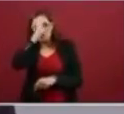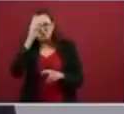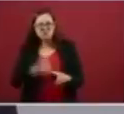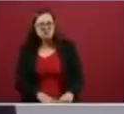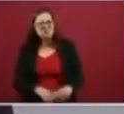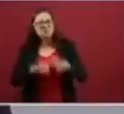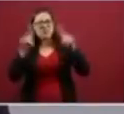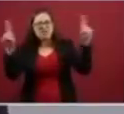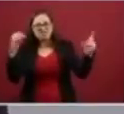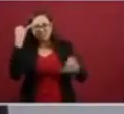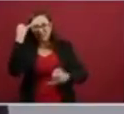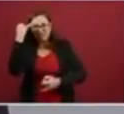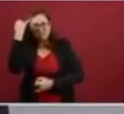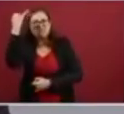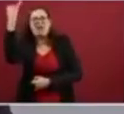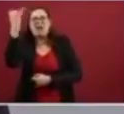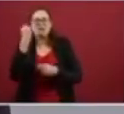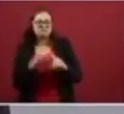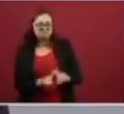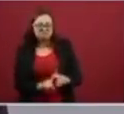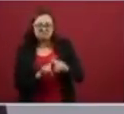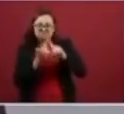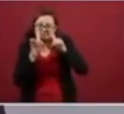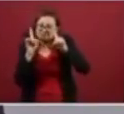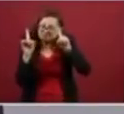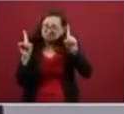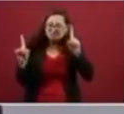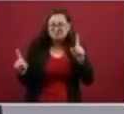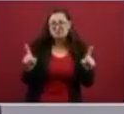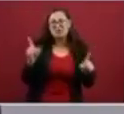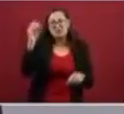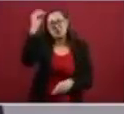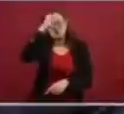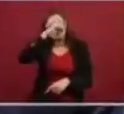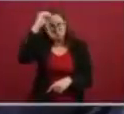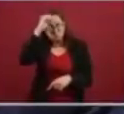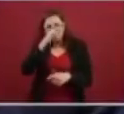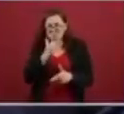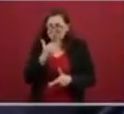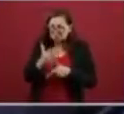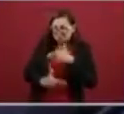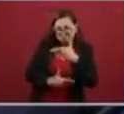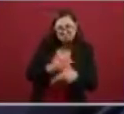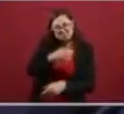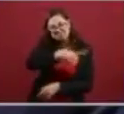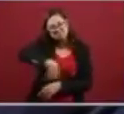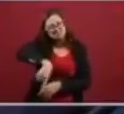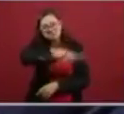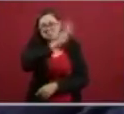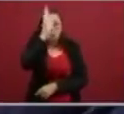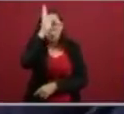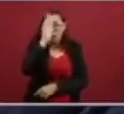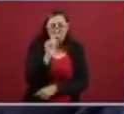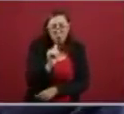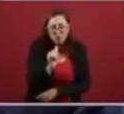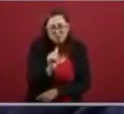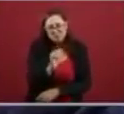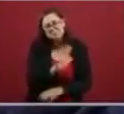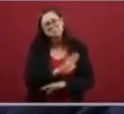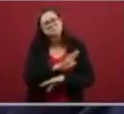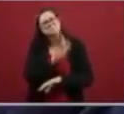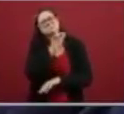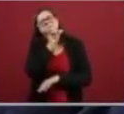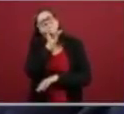ideales y principios y nuestra manera de actuar y proceder. El amor a